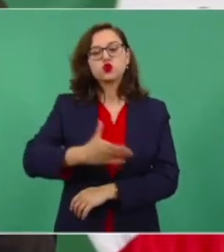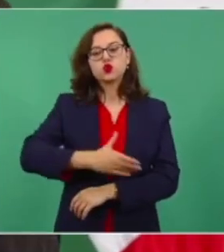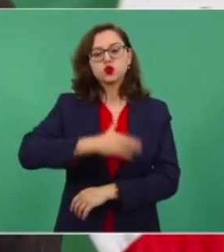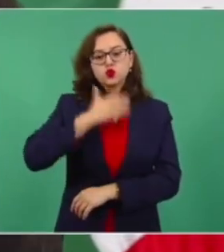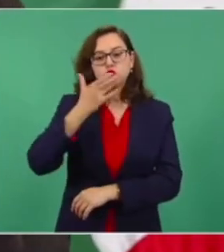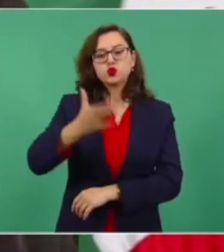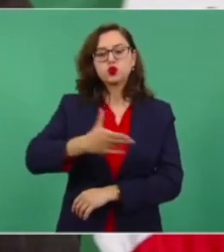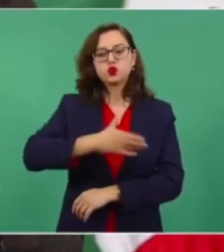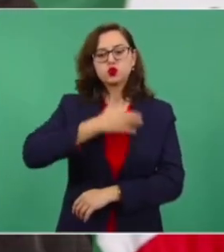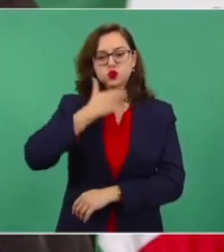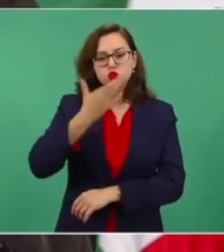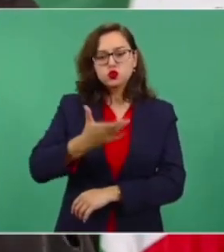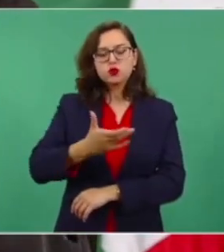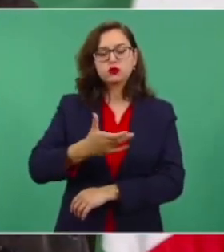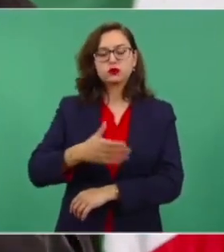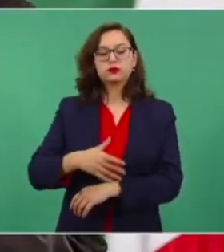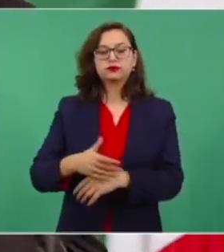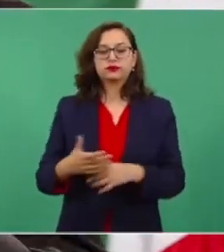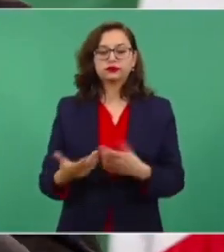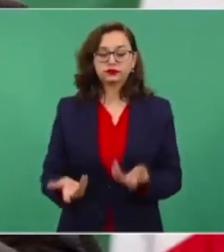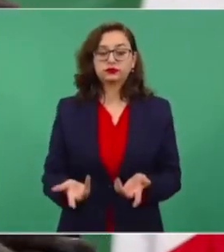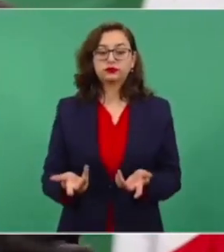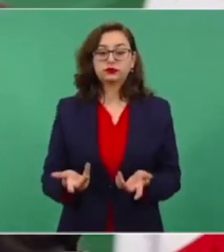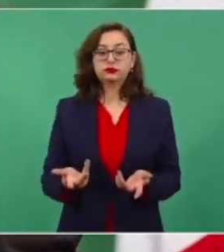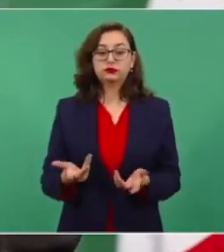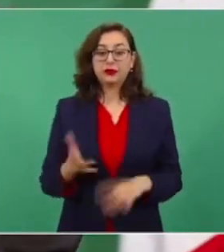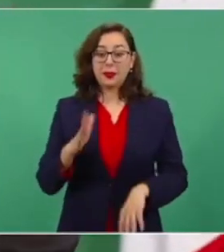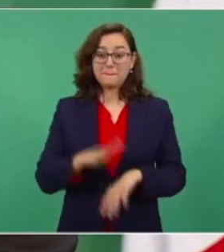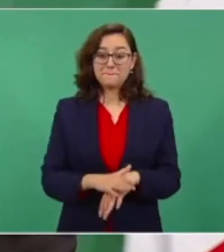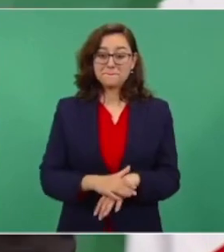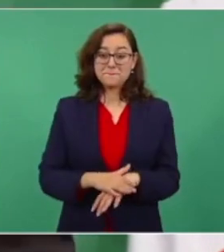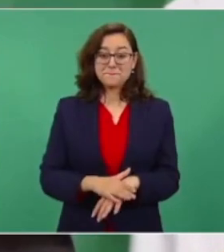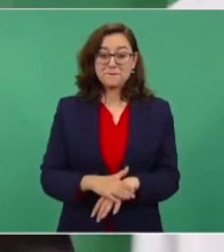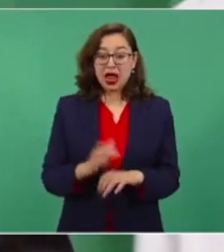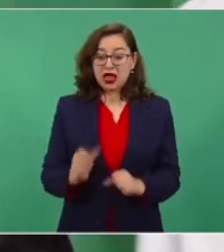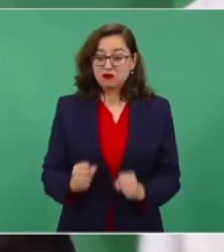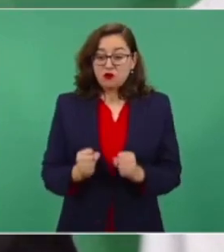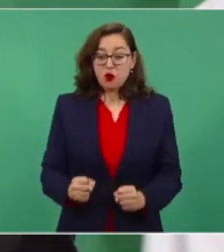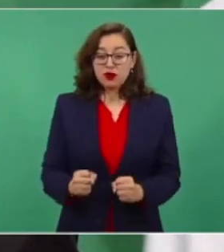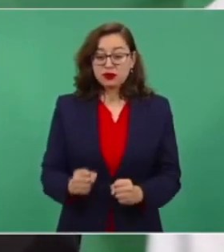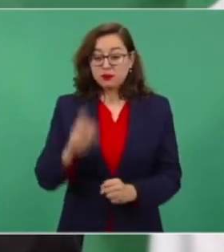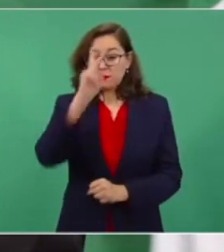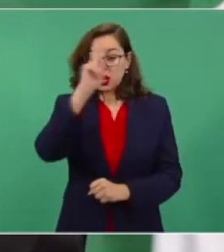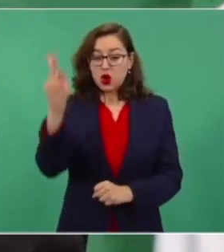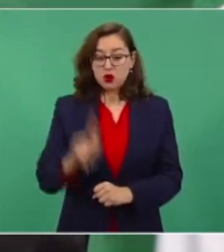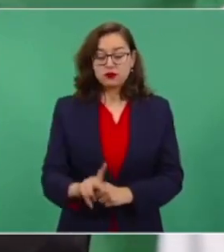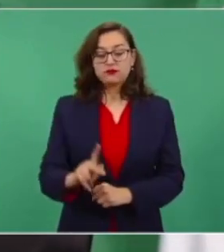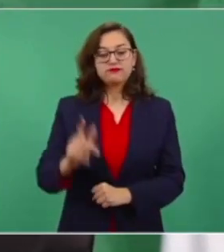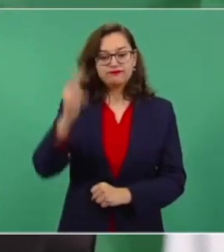Esto se arraigó con el Porfiriato.